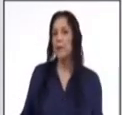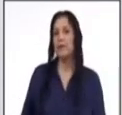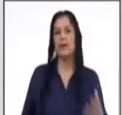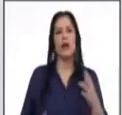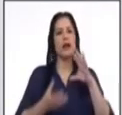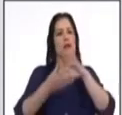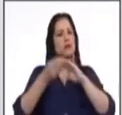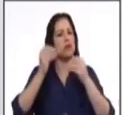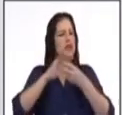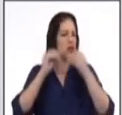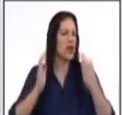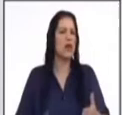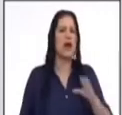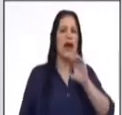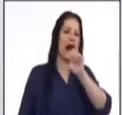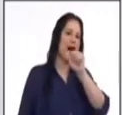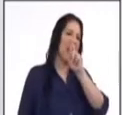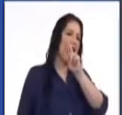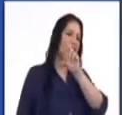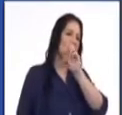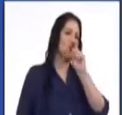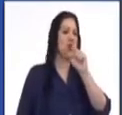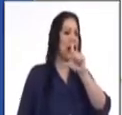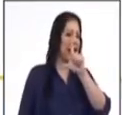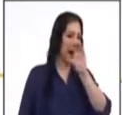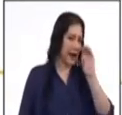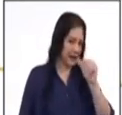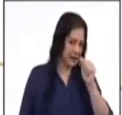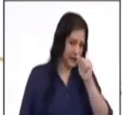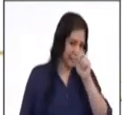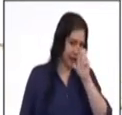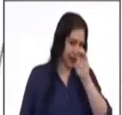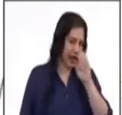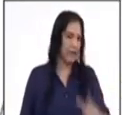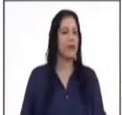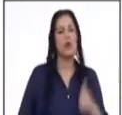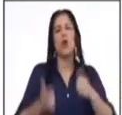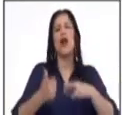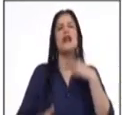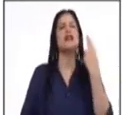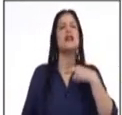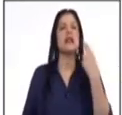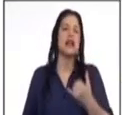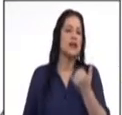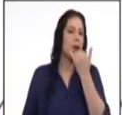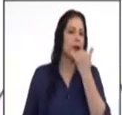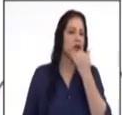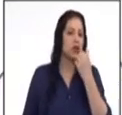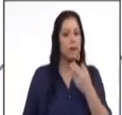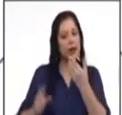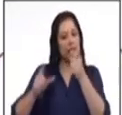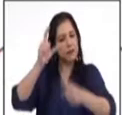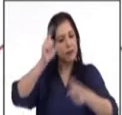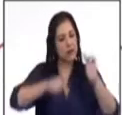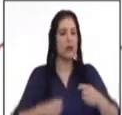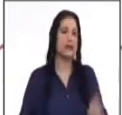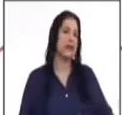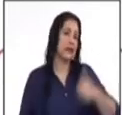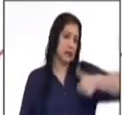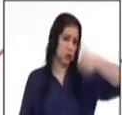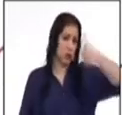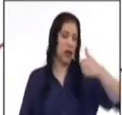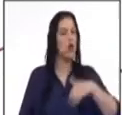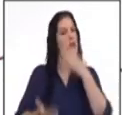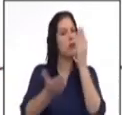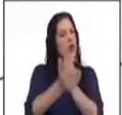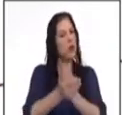el historiador Carlos Carcelén. ¿Qué riesgos implicaron para la población y las autoridades los